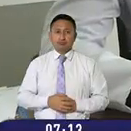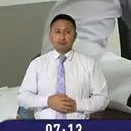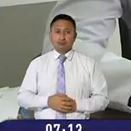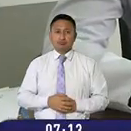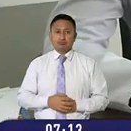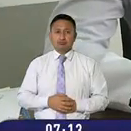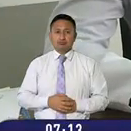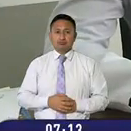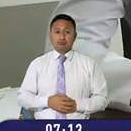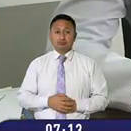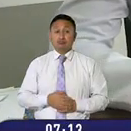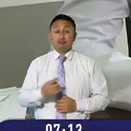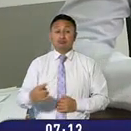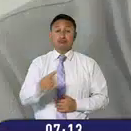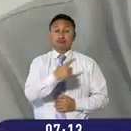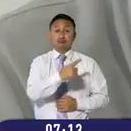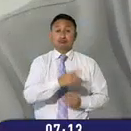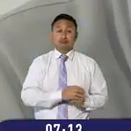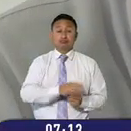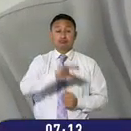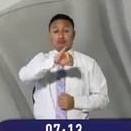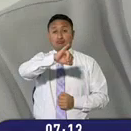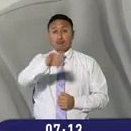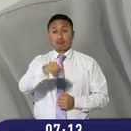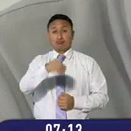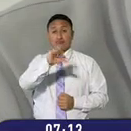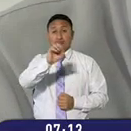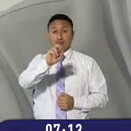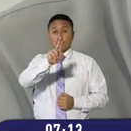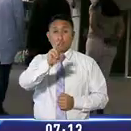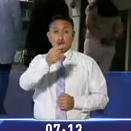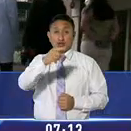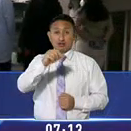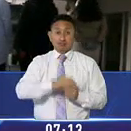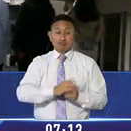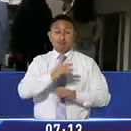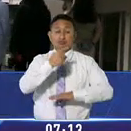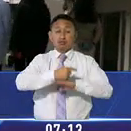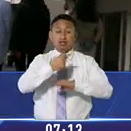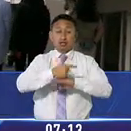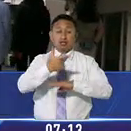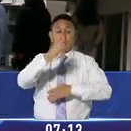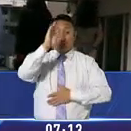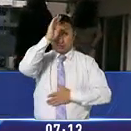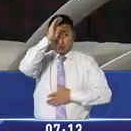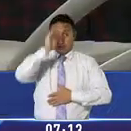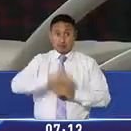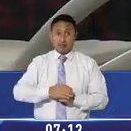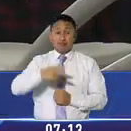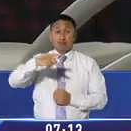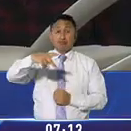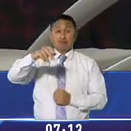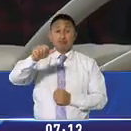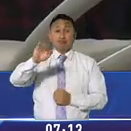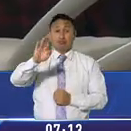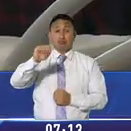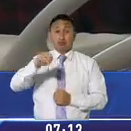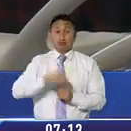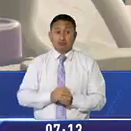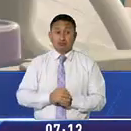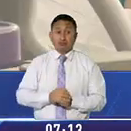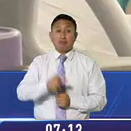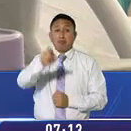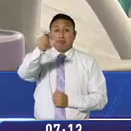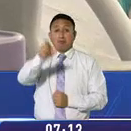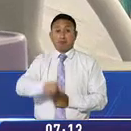agresivo. Así calificó Jorge Peña Herrera, gerente del Hospital Pablo Arturo Suárez al norte de Quito, el incremento de casos COVID que ha